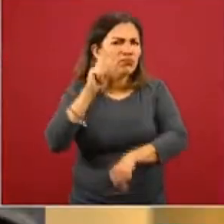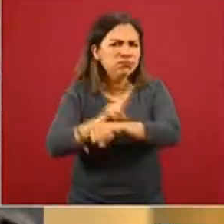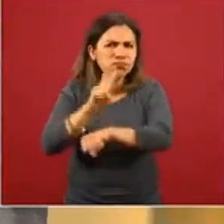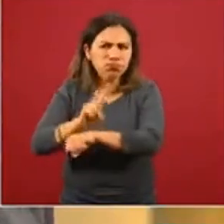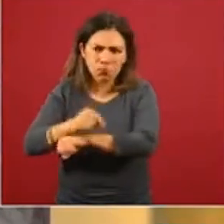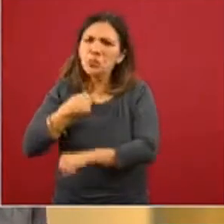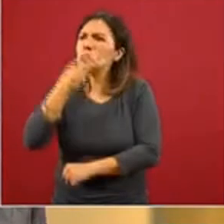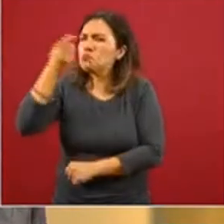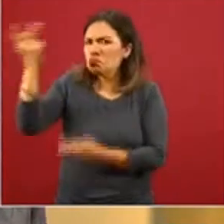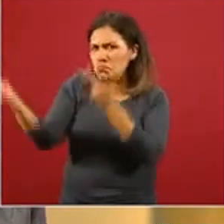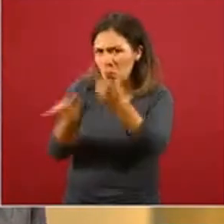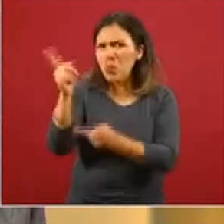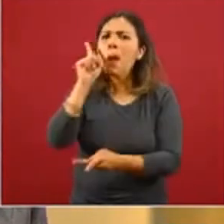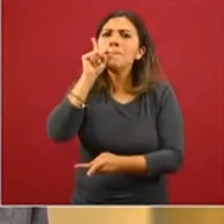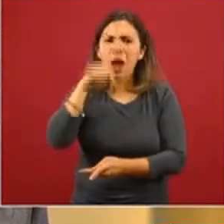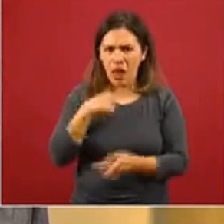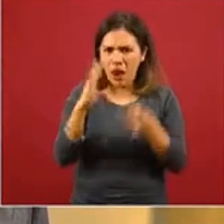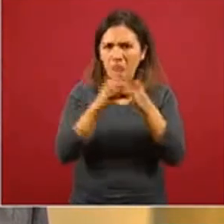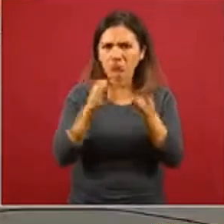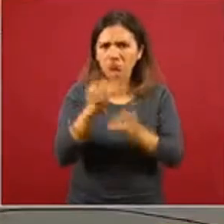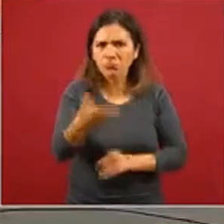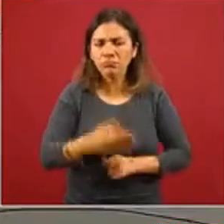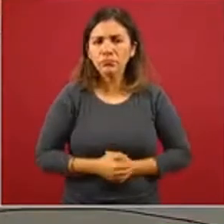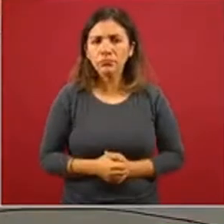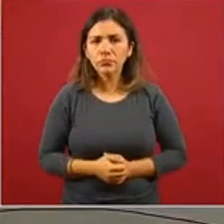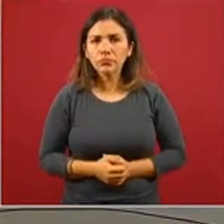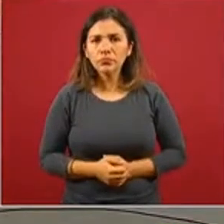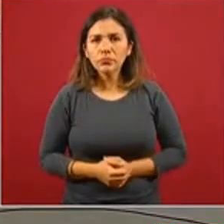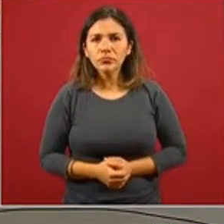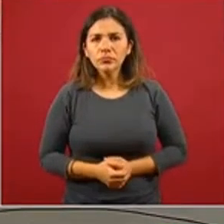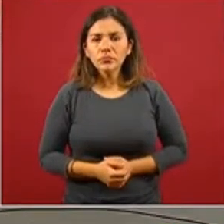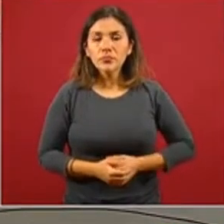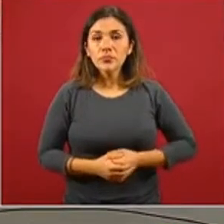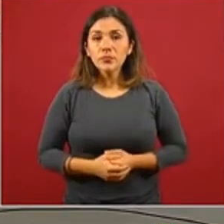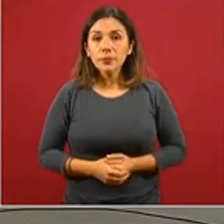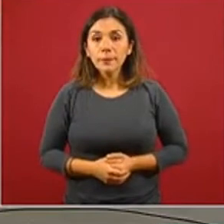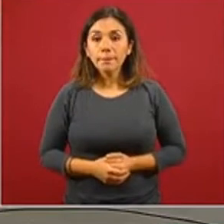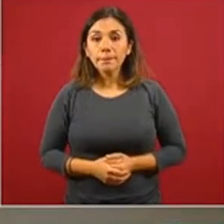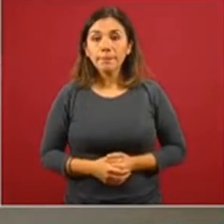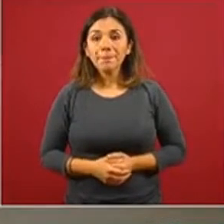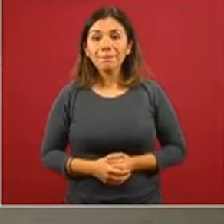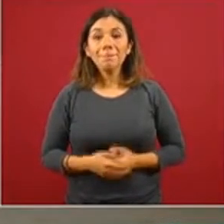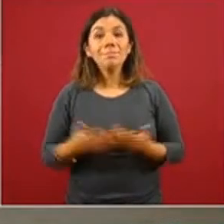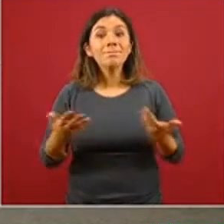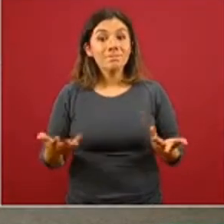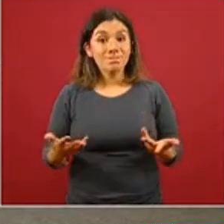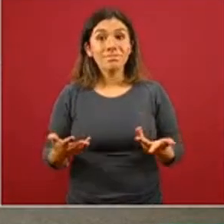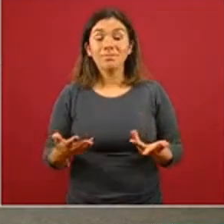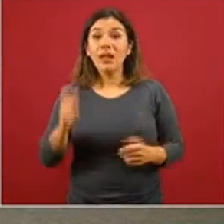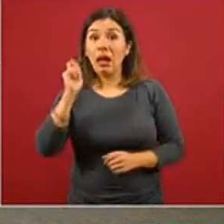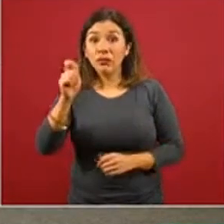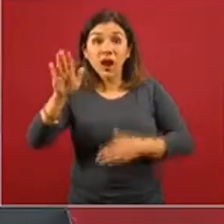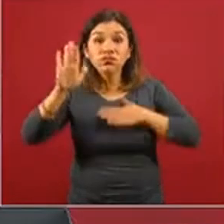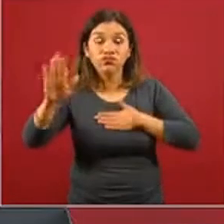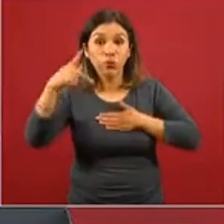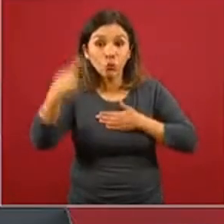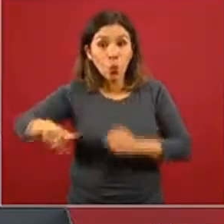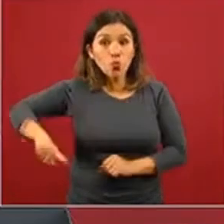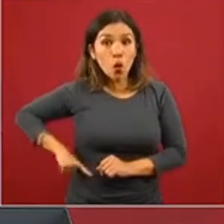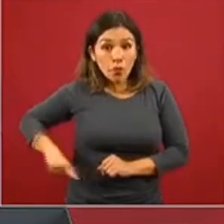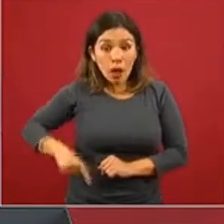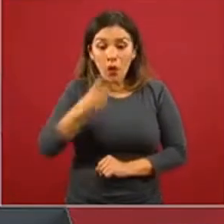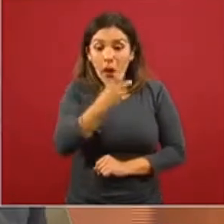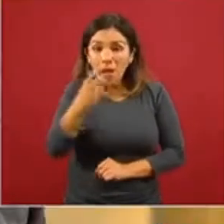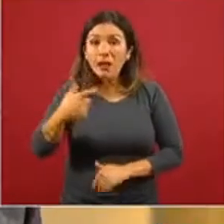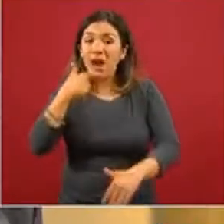Se lo pedimos y lo comentamos mañana, sin problema. ¿Y el compromiso para que estas corruptelas desaparezcan? Es el compromiso esencial del gobierno, estas y cualquier